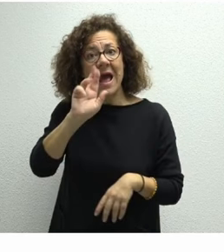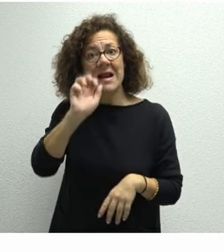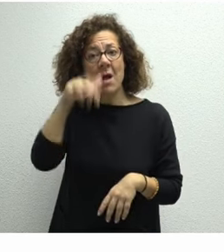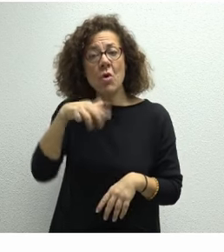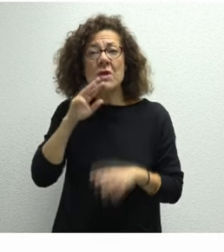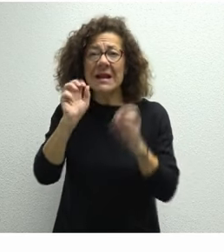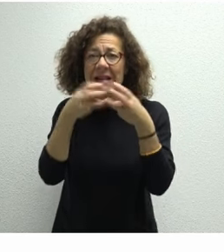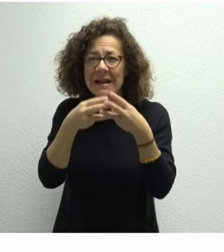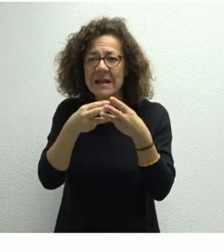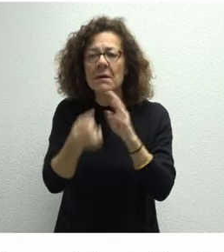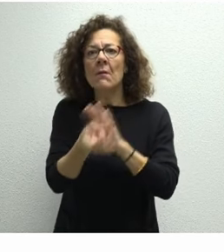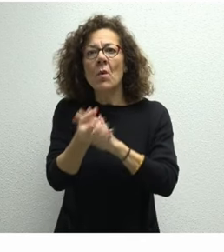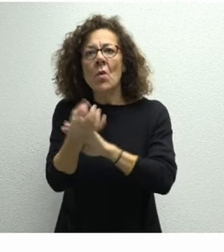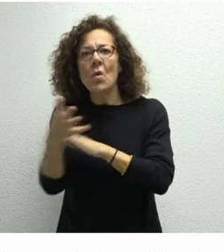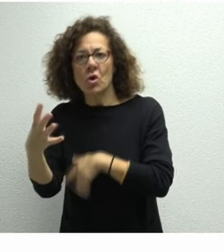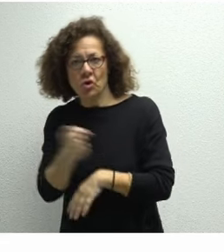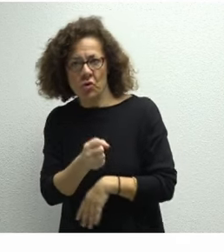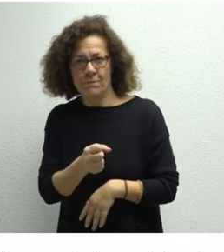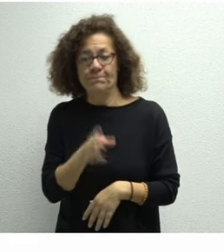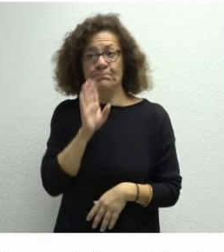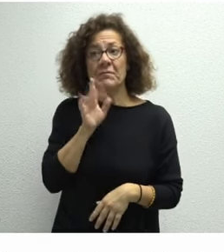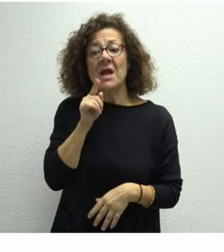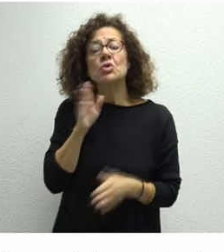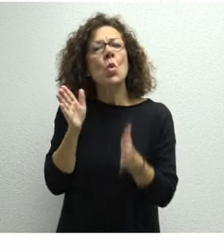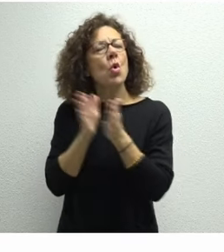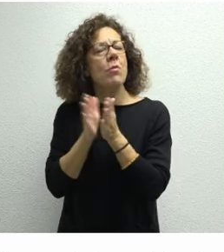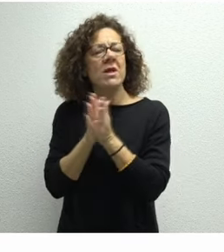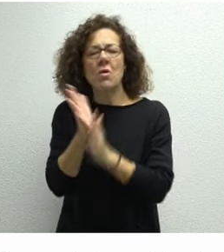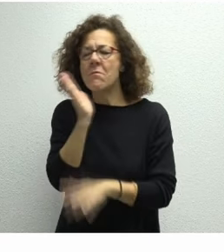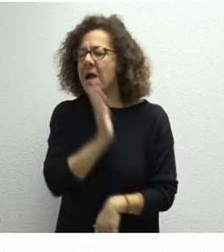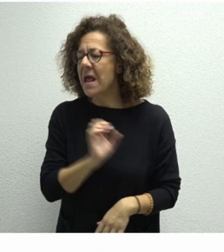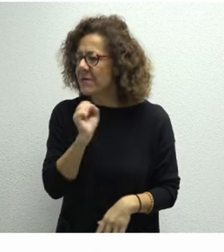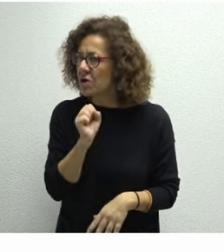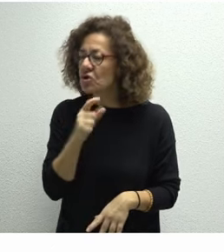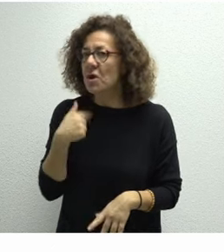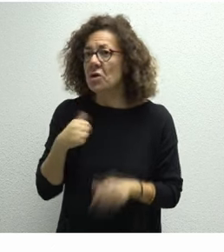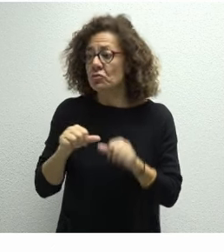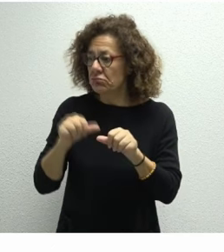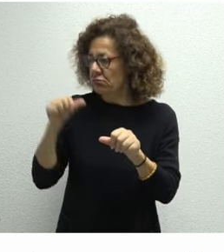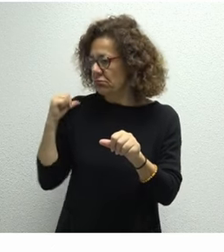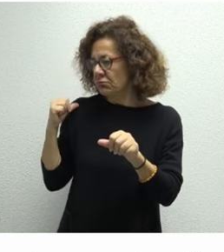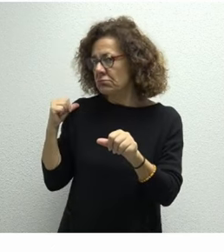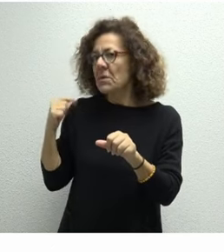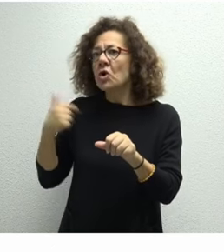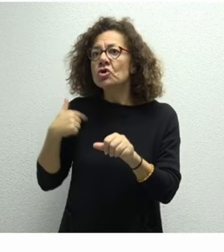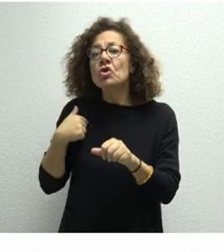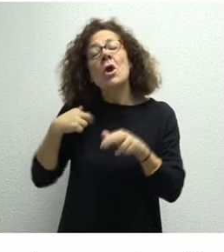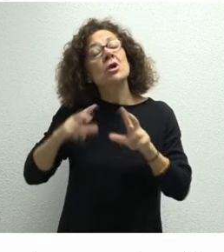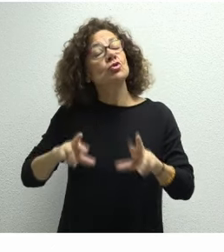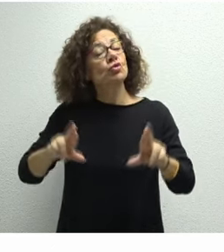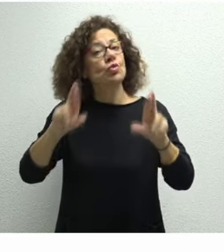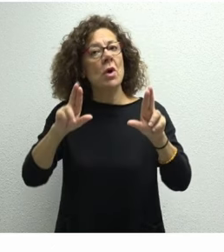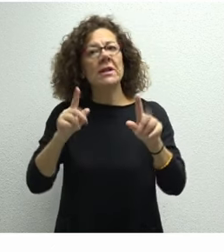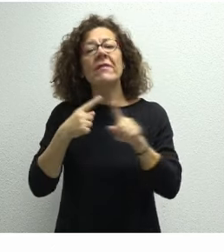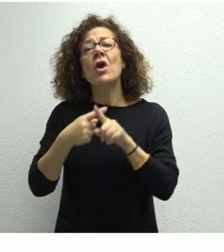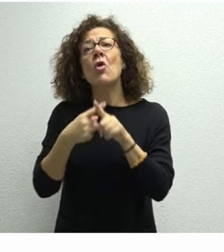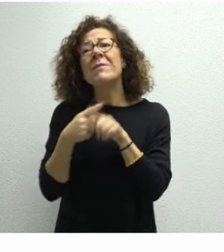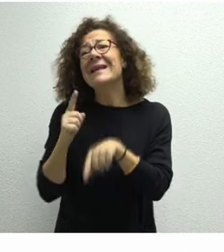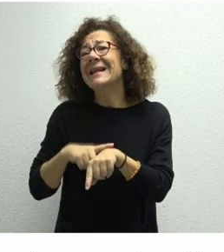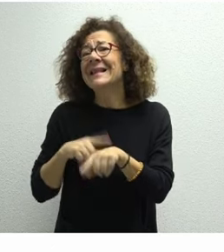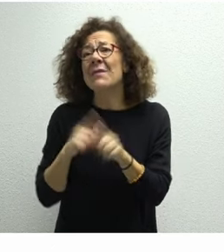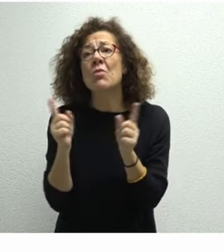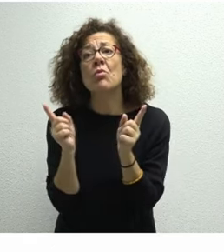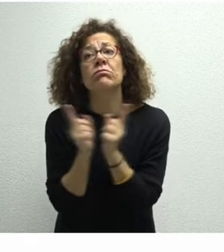internet Yo diría que ha sido un compañero maravilloso de viaje en los últimos años yo he tenido la suerte de compartir muy poquito